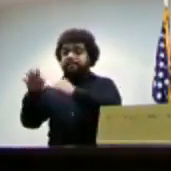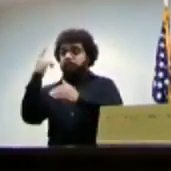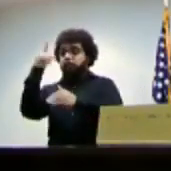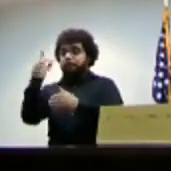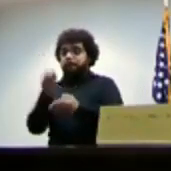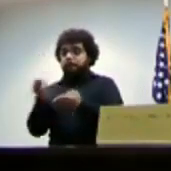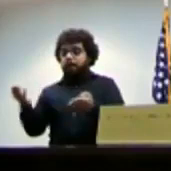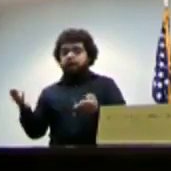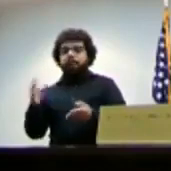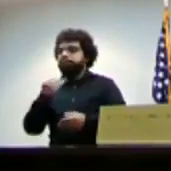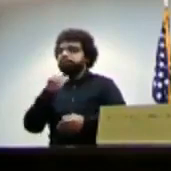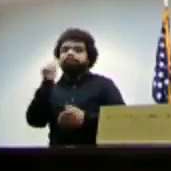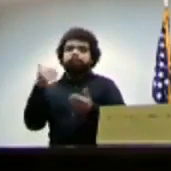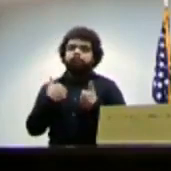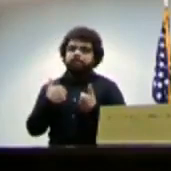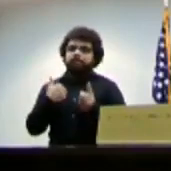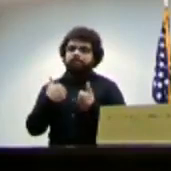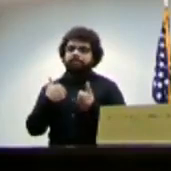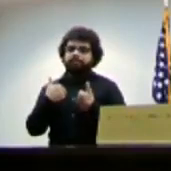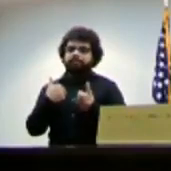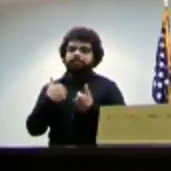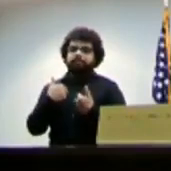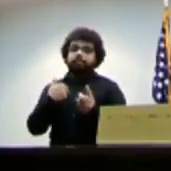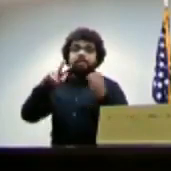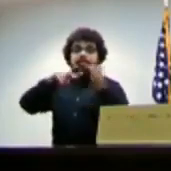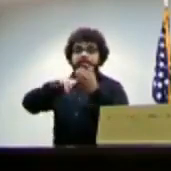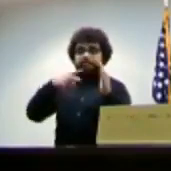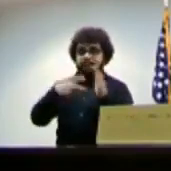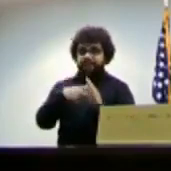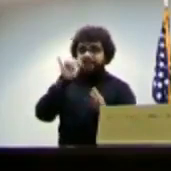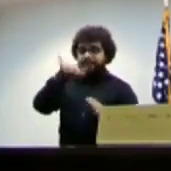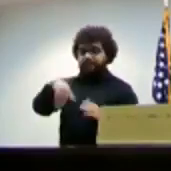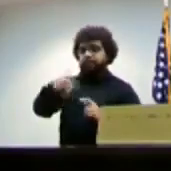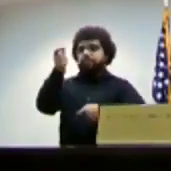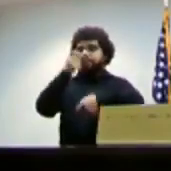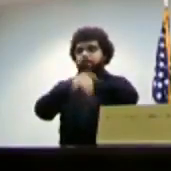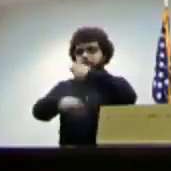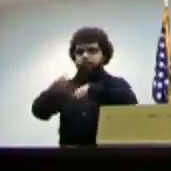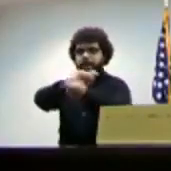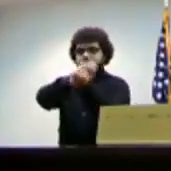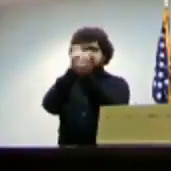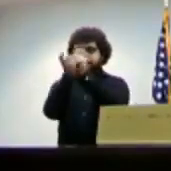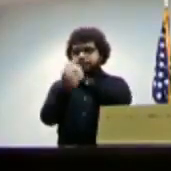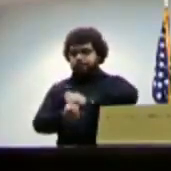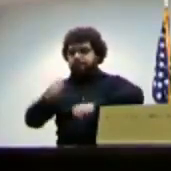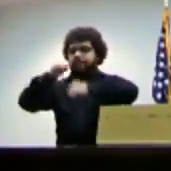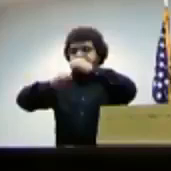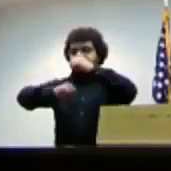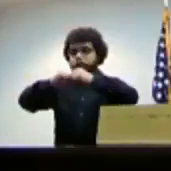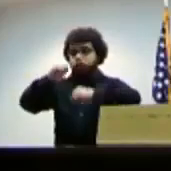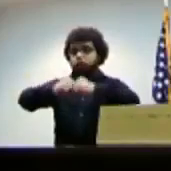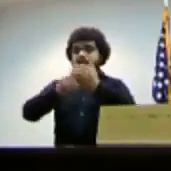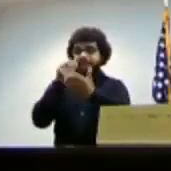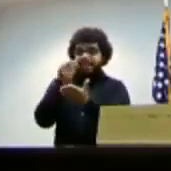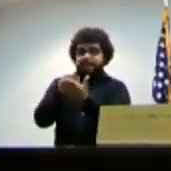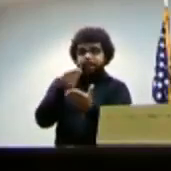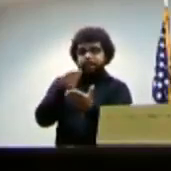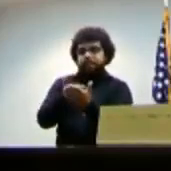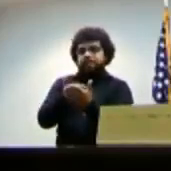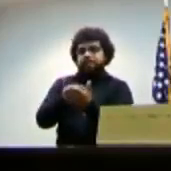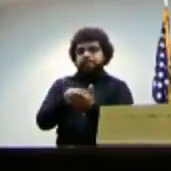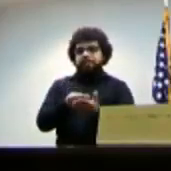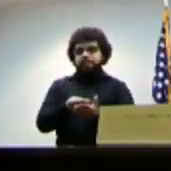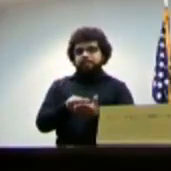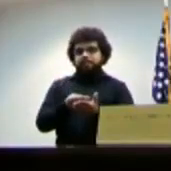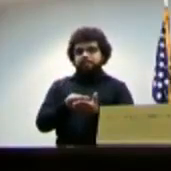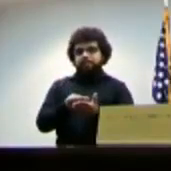tanto, ahí entonces se viene a hacer una reprogramación de estructura capital. Sí. Y entonces la parte de